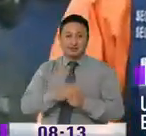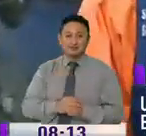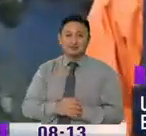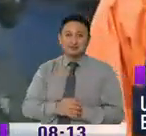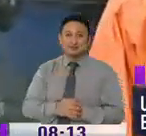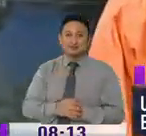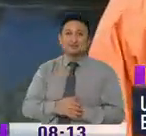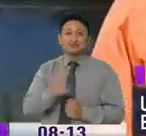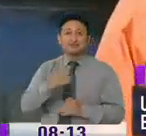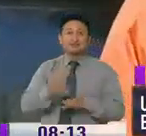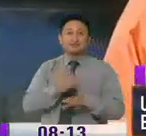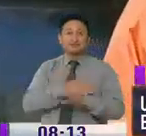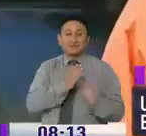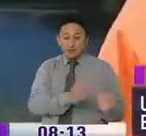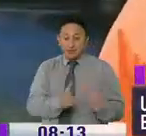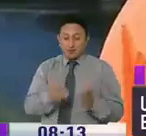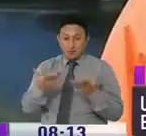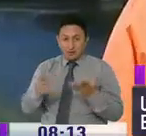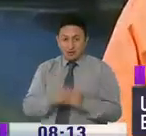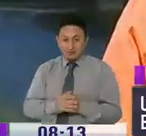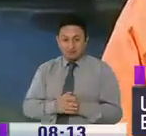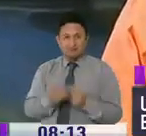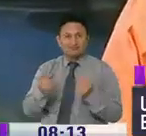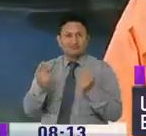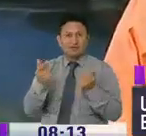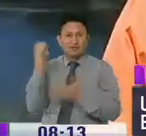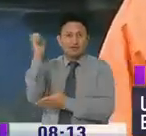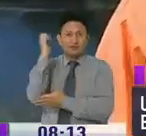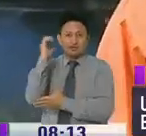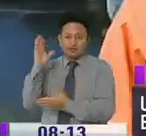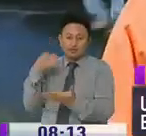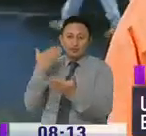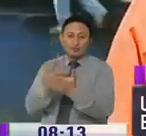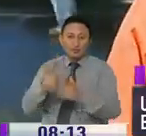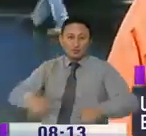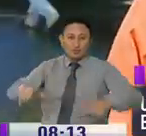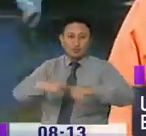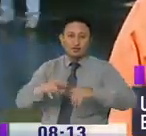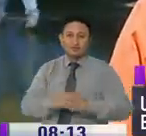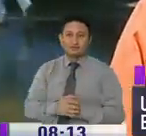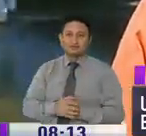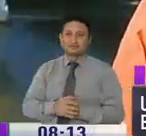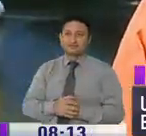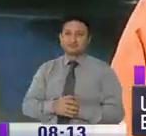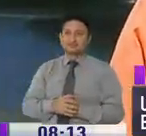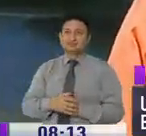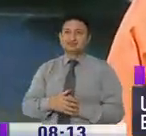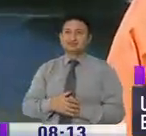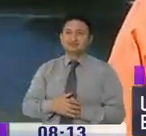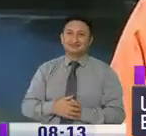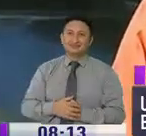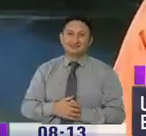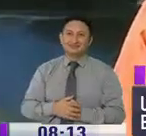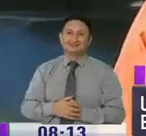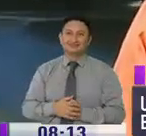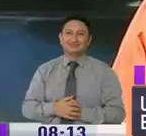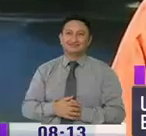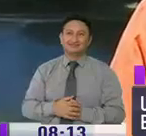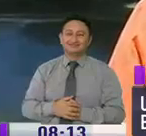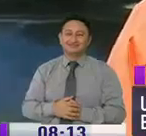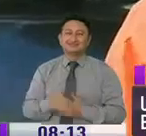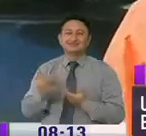como amerita los protocolos en estos casos, justamente desplegó las unidades de emergencias. Nos encontramos con efectivos del Cuerpo de Bomberos, agentes de